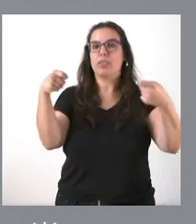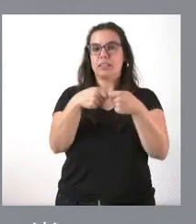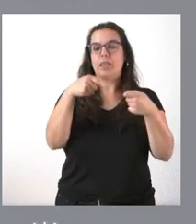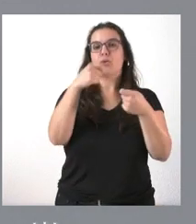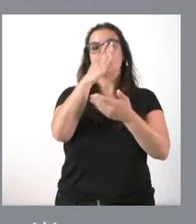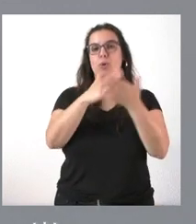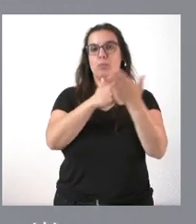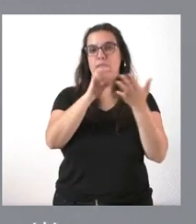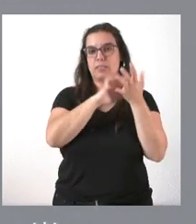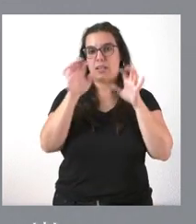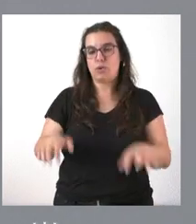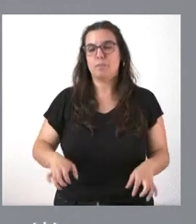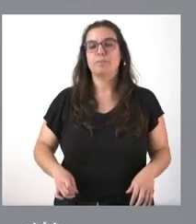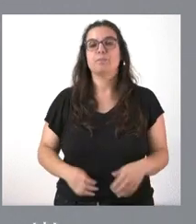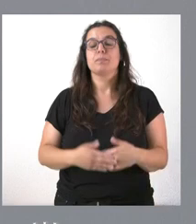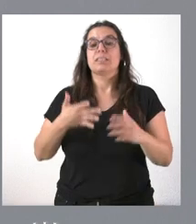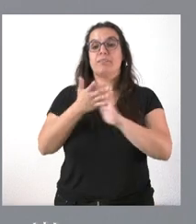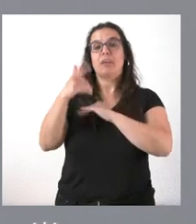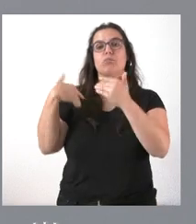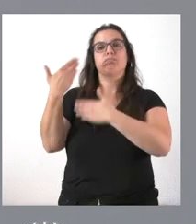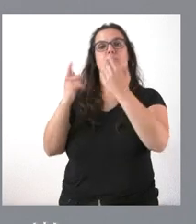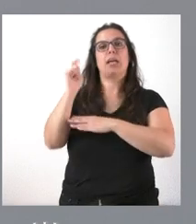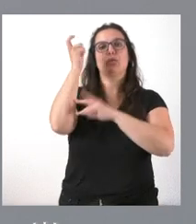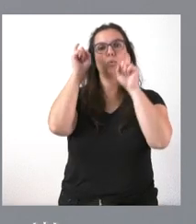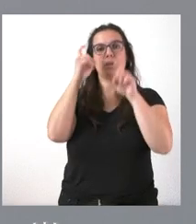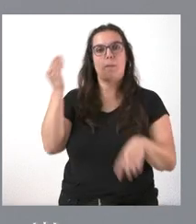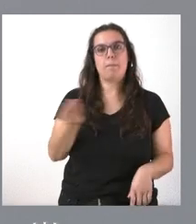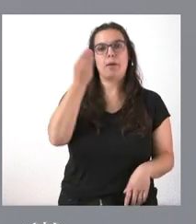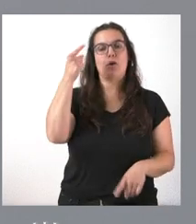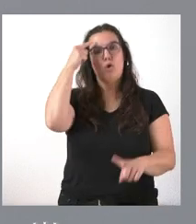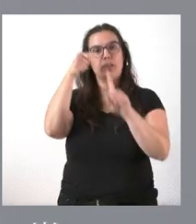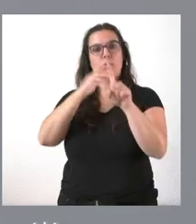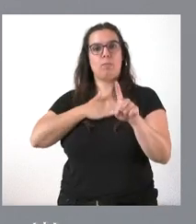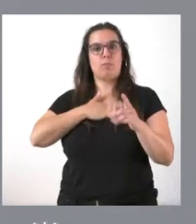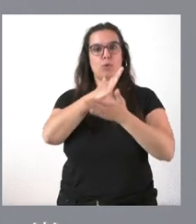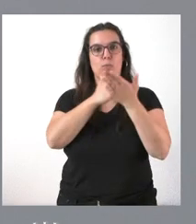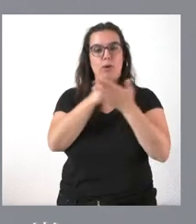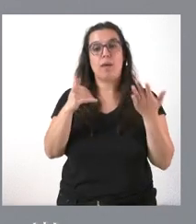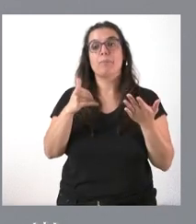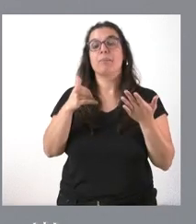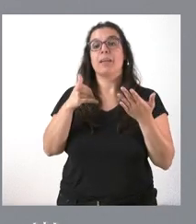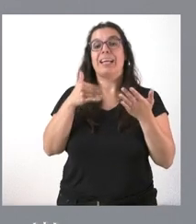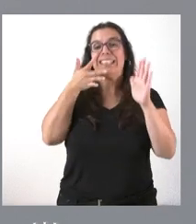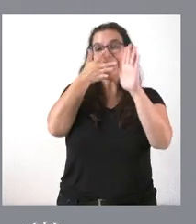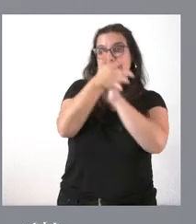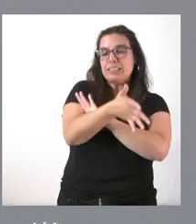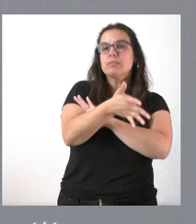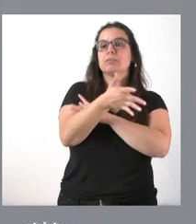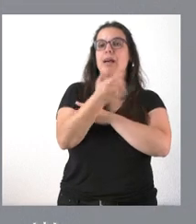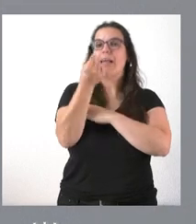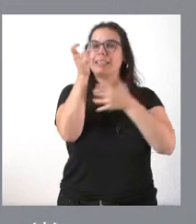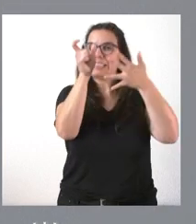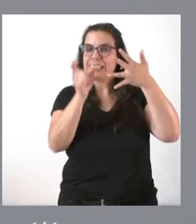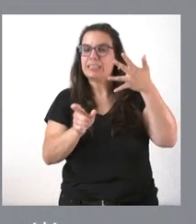de Castilla y león se Avanza en el éxito educativo es uno de los objetivos de nuestra comunidad Autónoma tienen ustedes la descripción de las cantidades